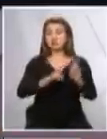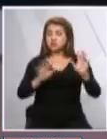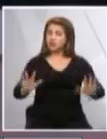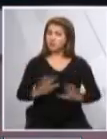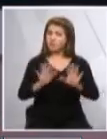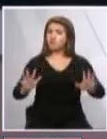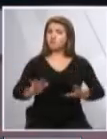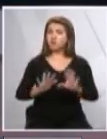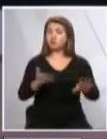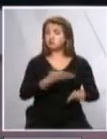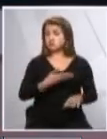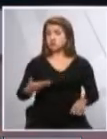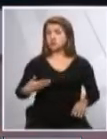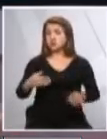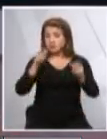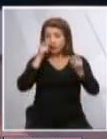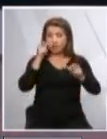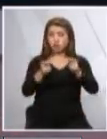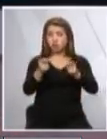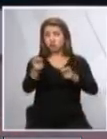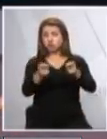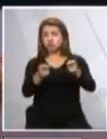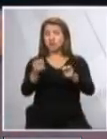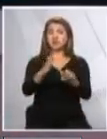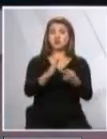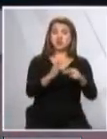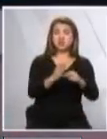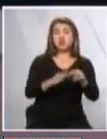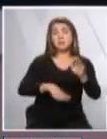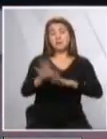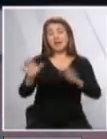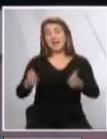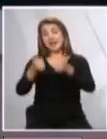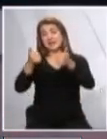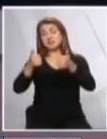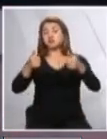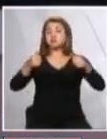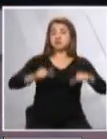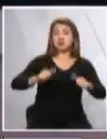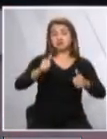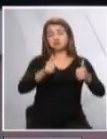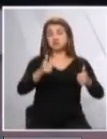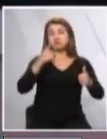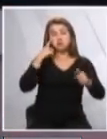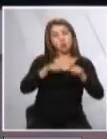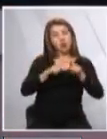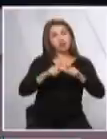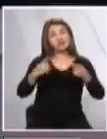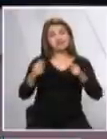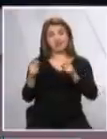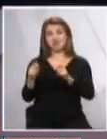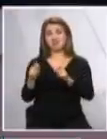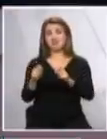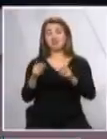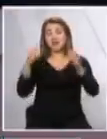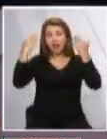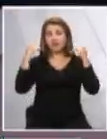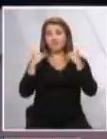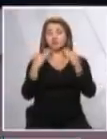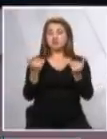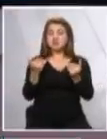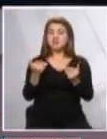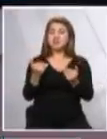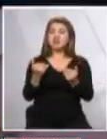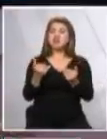que corresponden a un mandatario por manejar la crisis, a veces con más o con menos éxito, pero lo está intentando. Ahí yo creo que sí, como dice Alberto, se requieren de medidas